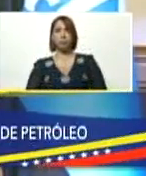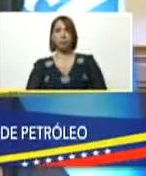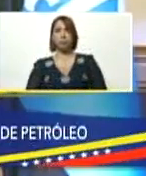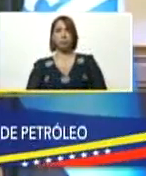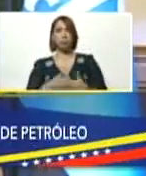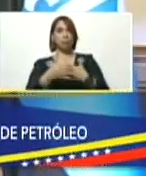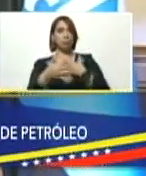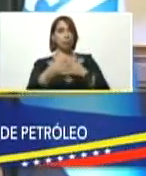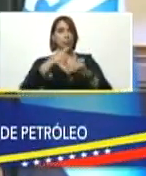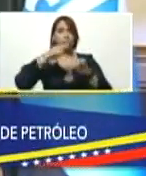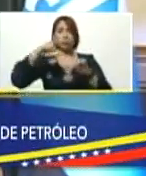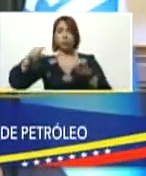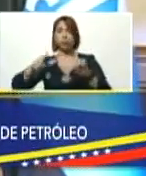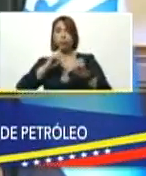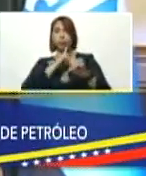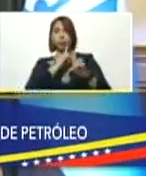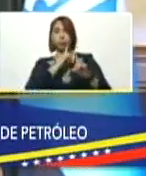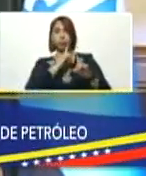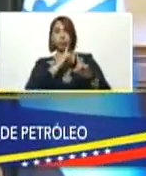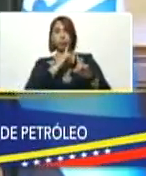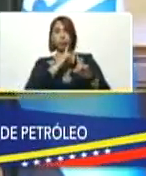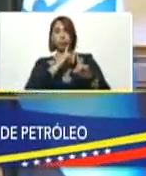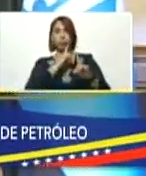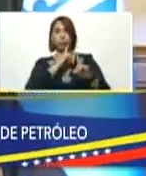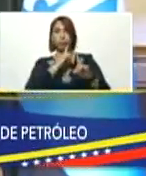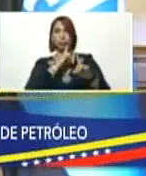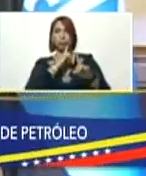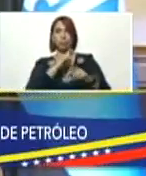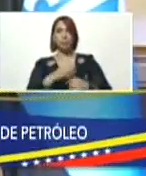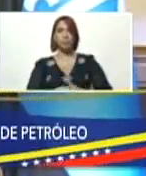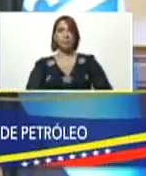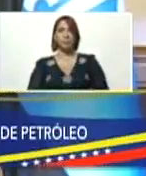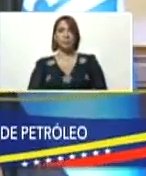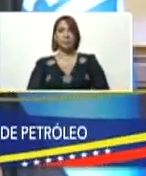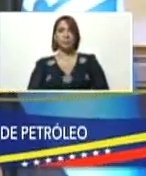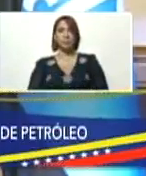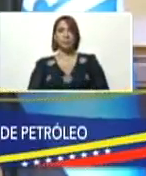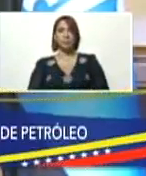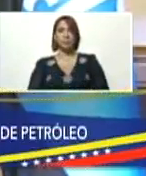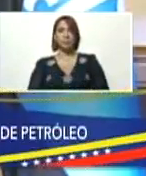periodo energético, que llamó periodo, fase energética.